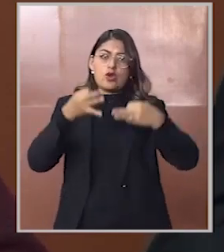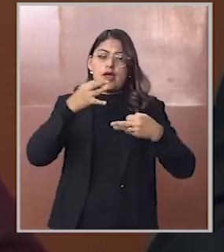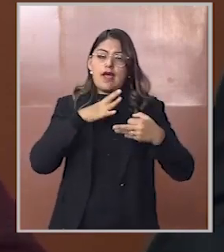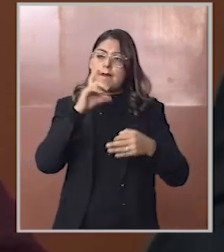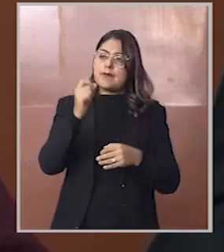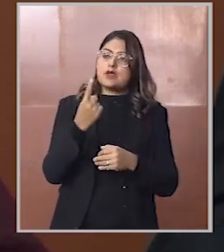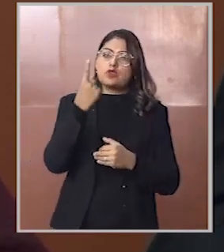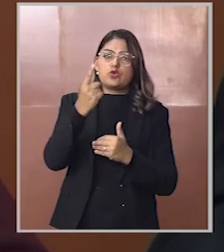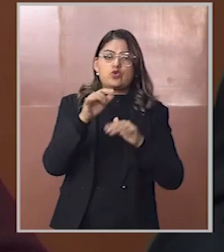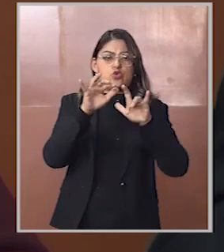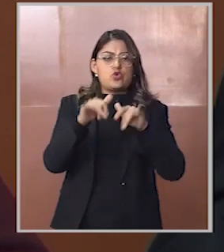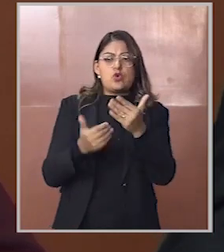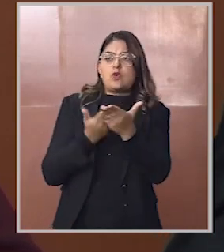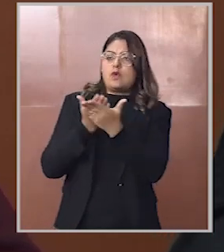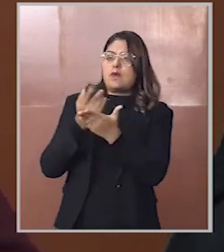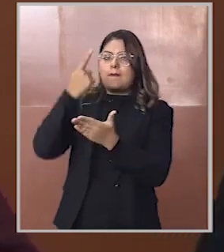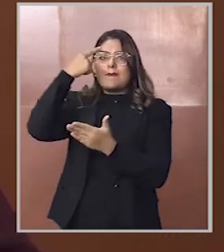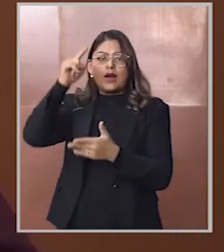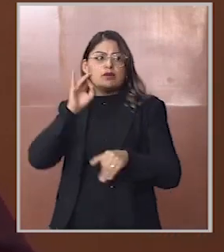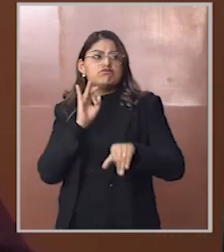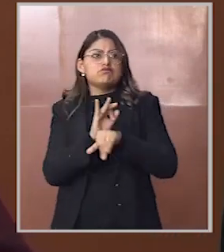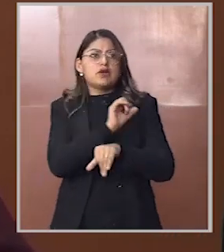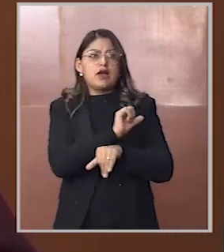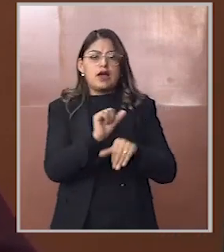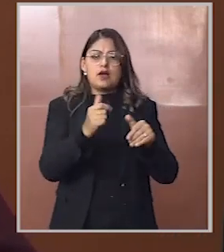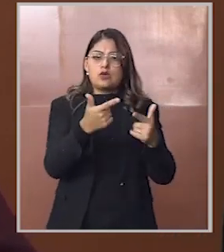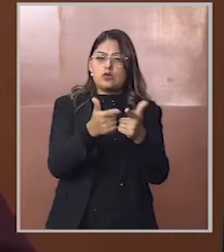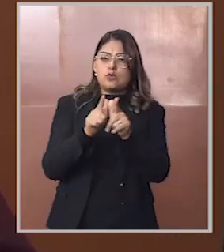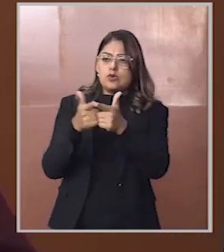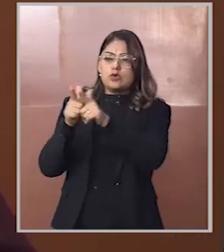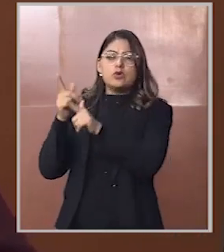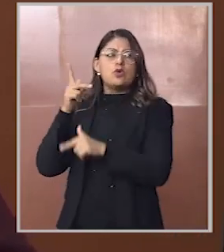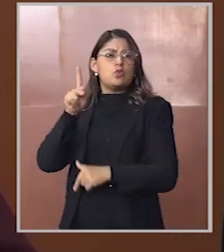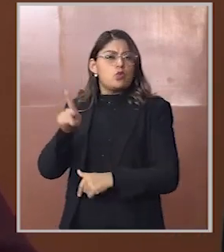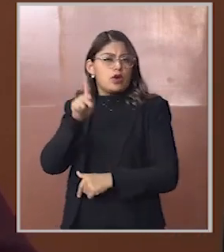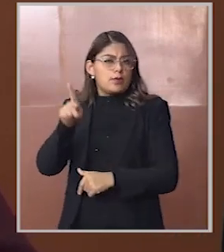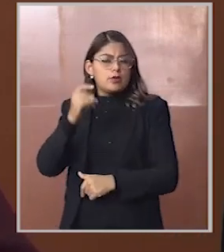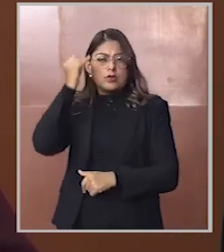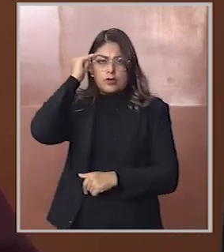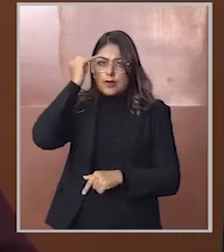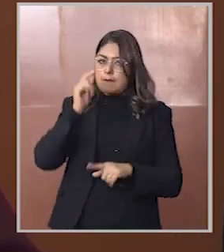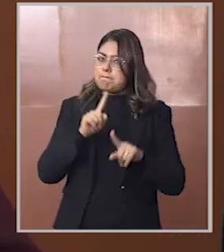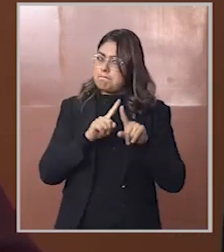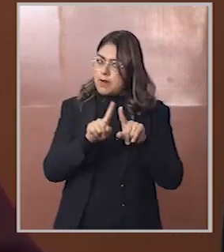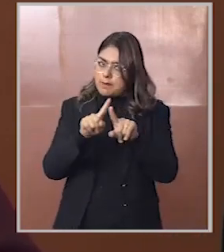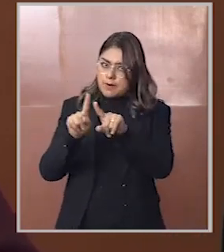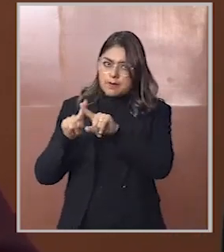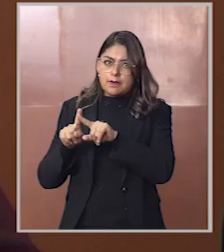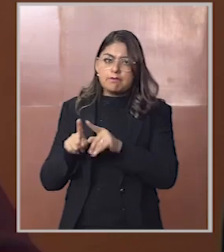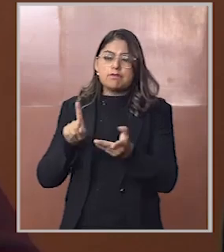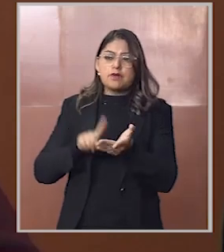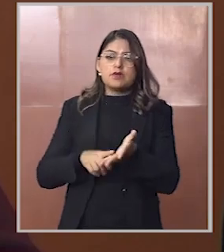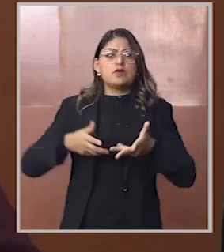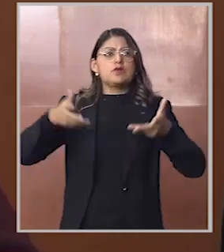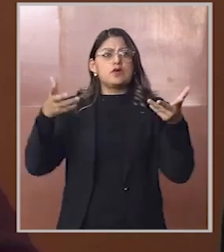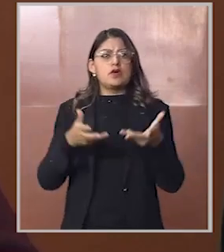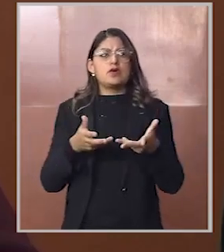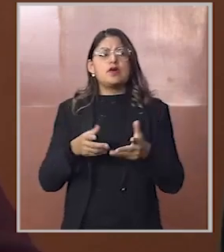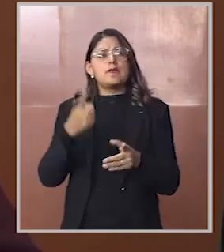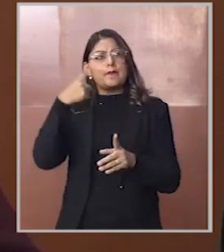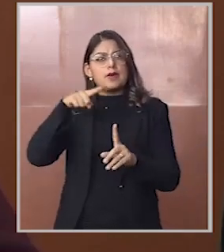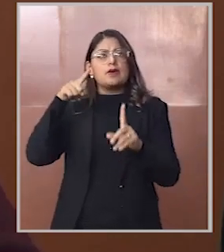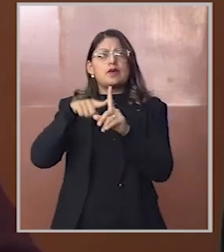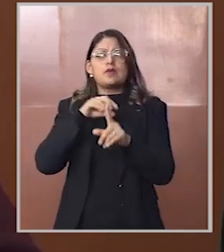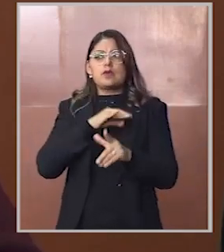promovido 21 acciones colectivas a favor de los intereses de diversos pueblos y comunidades indígenas la mayoría de estas acciones